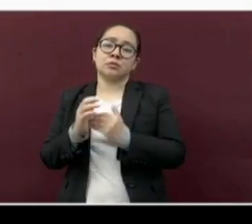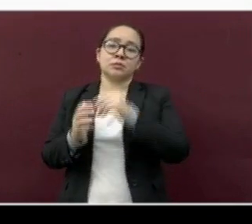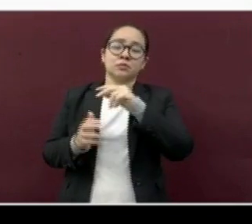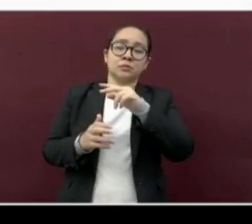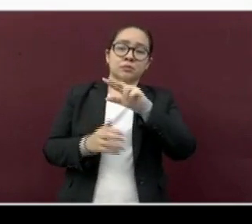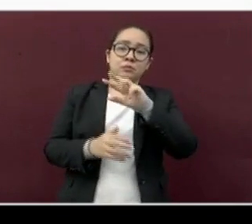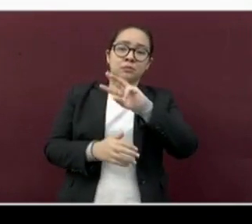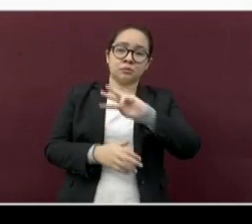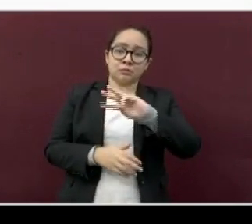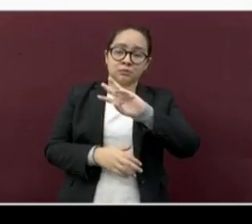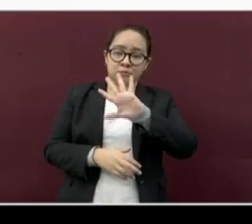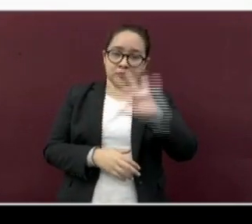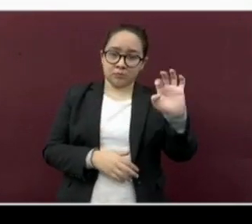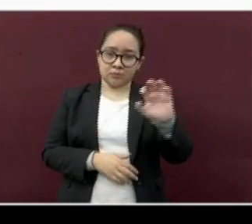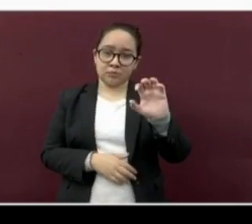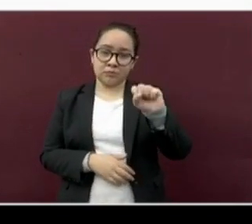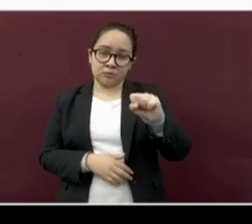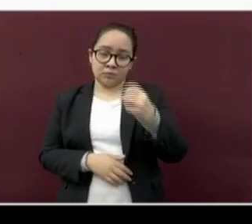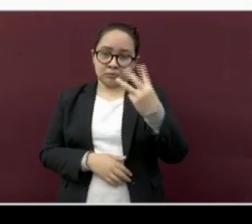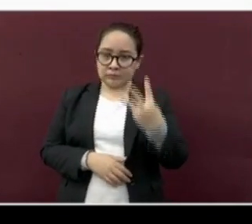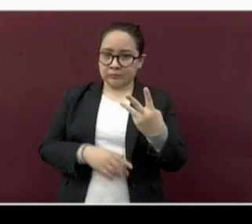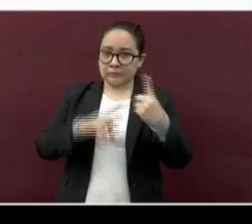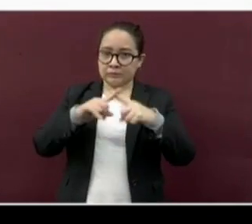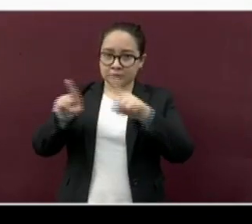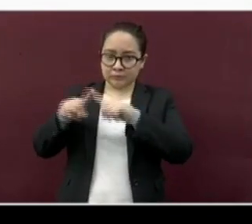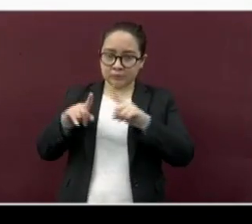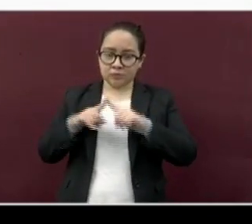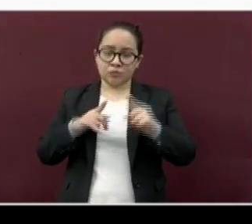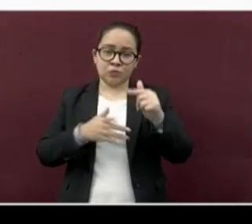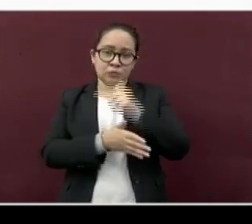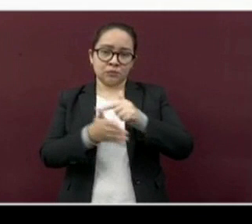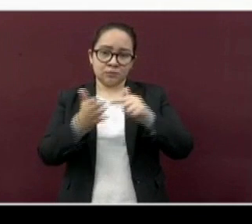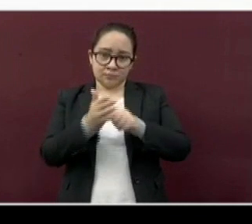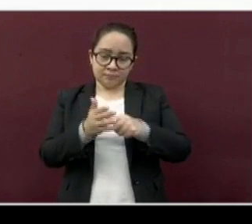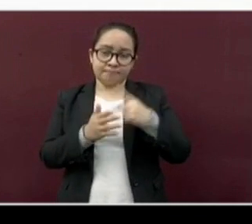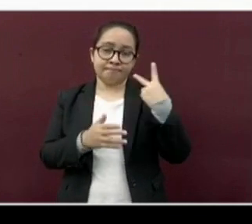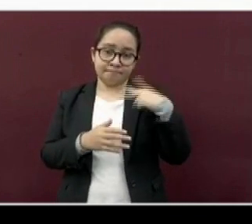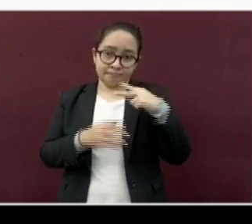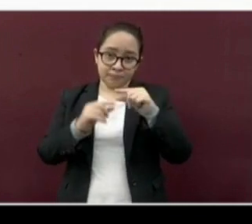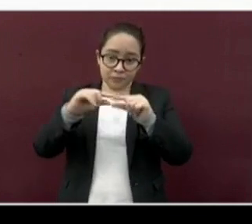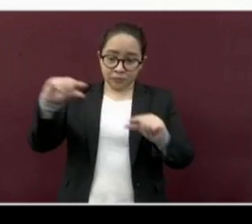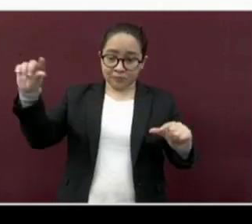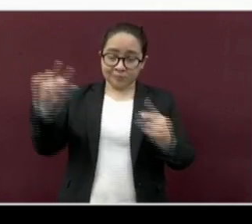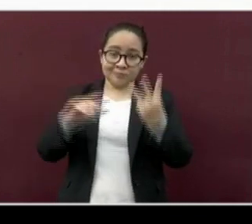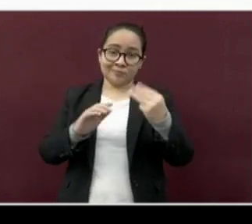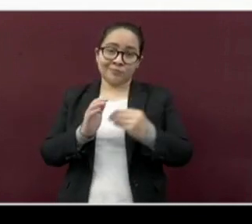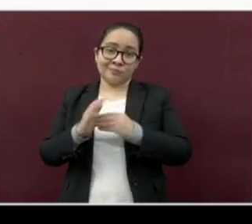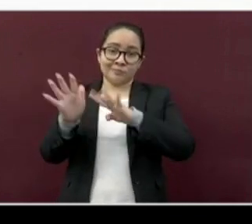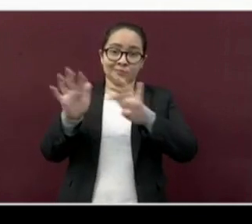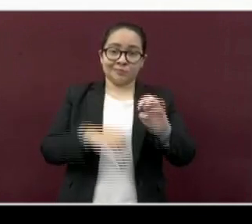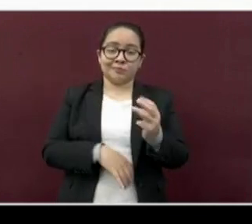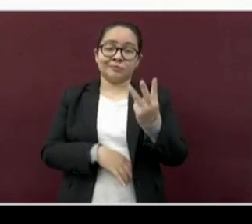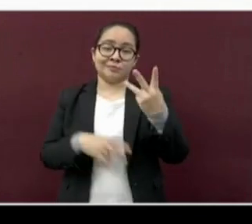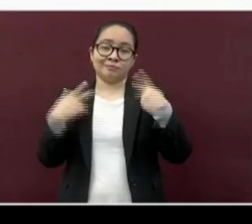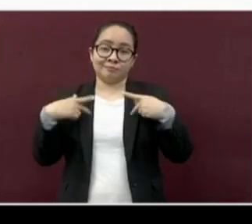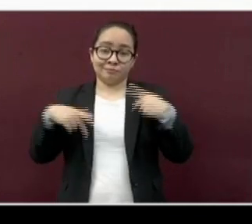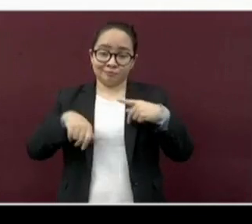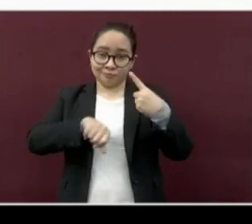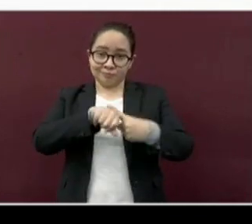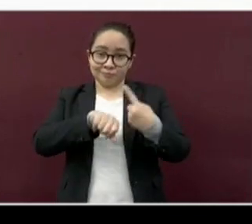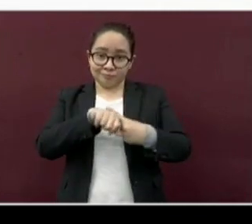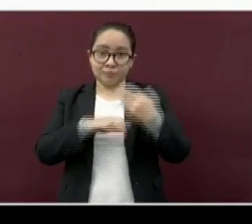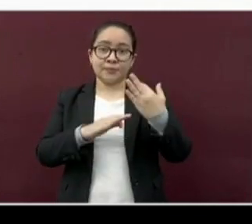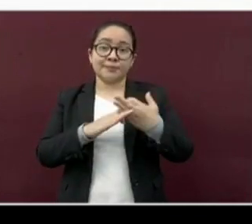103.563 habitantes en diferentes localidades del estado. Y ahora de ellos, 3.903 los pacientes que